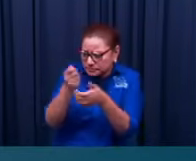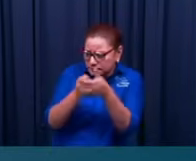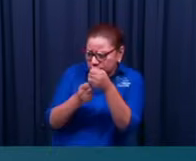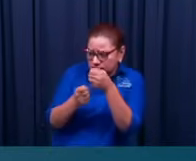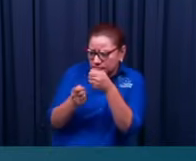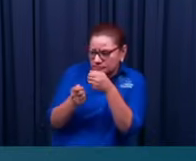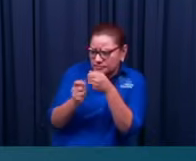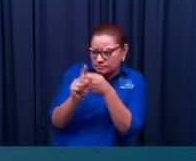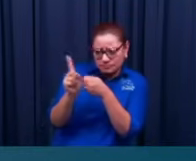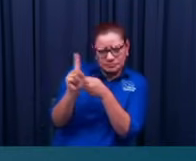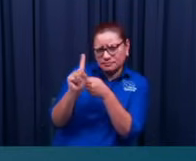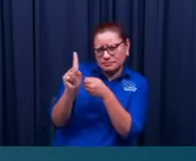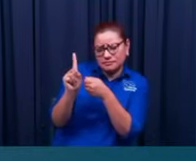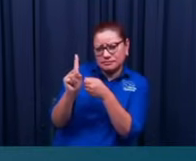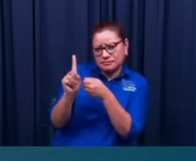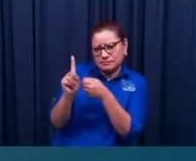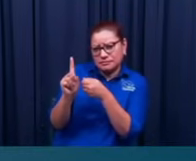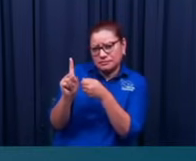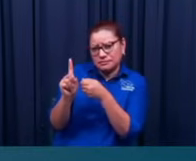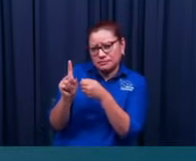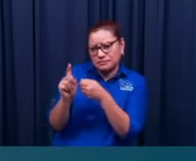consientas.